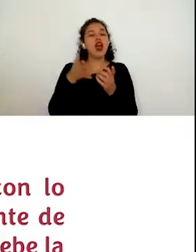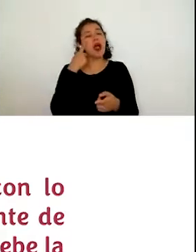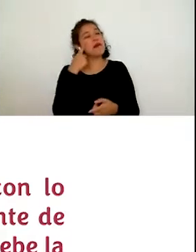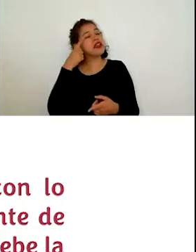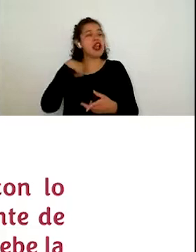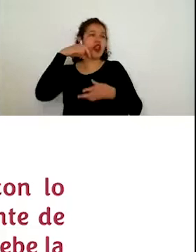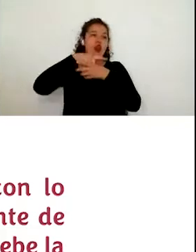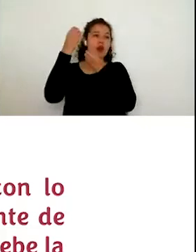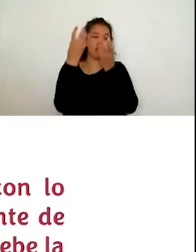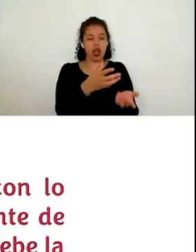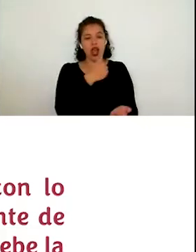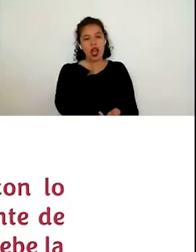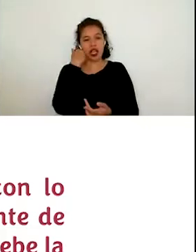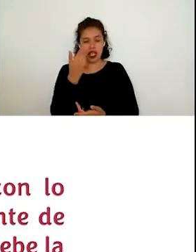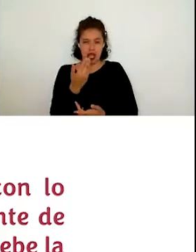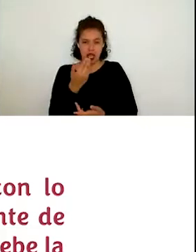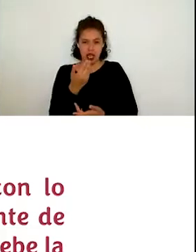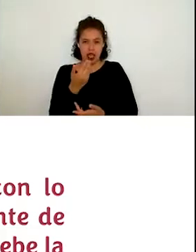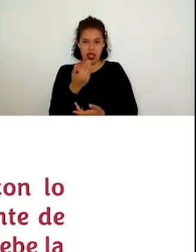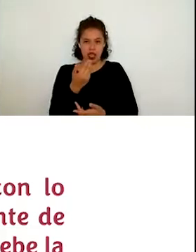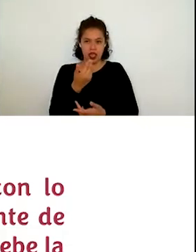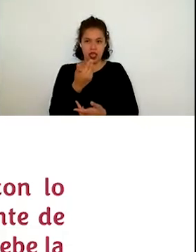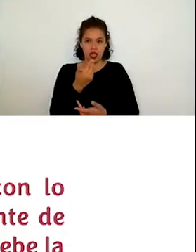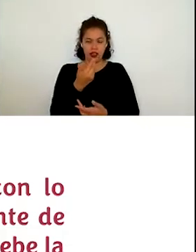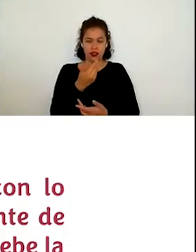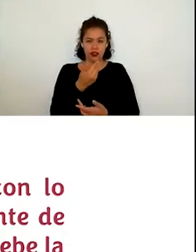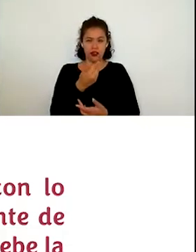donación en especie o en moneda,